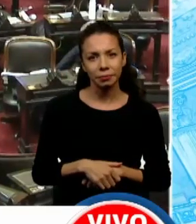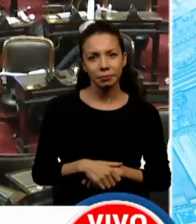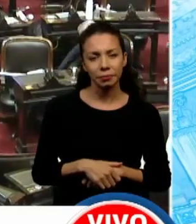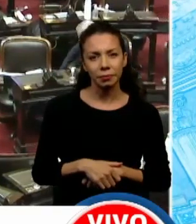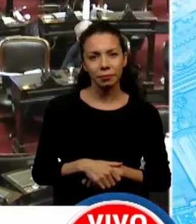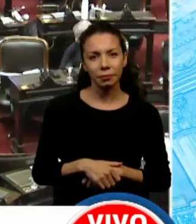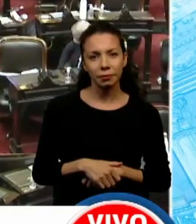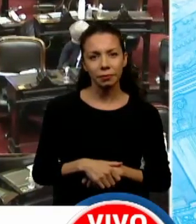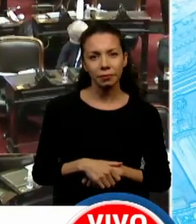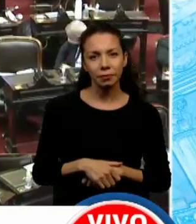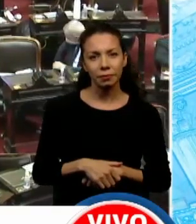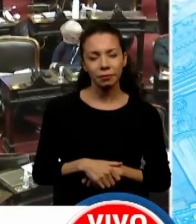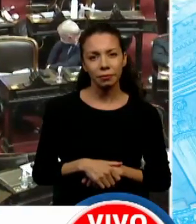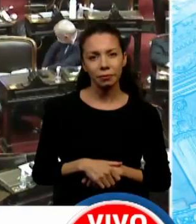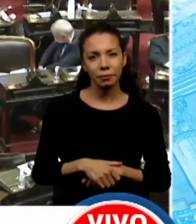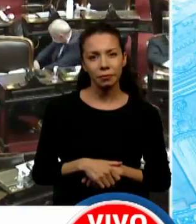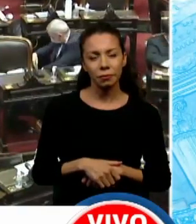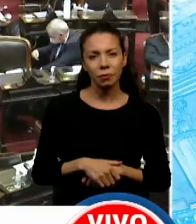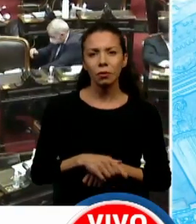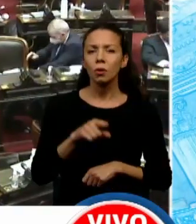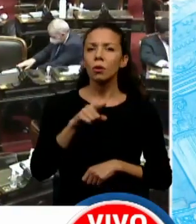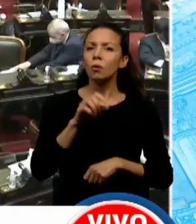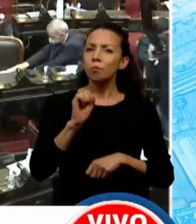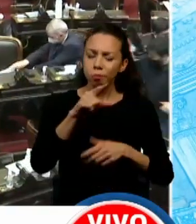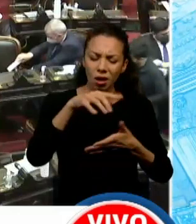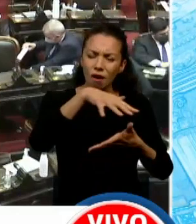Luego de su pormenorizado informe,